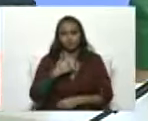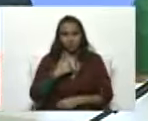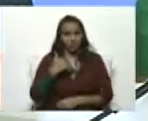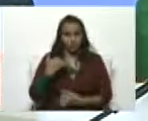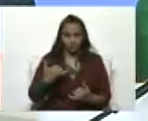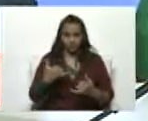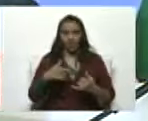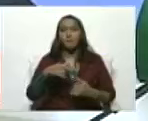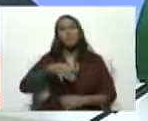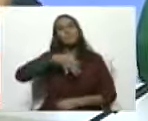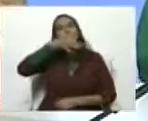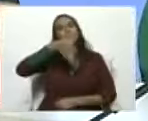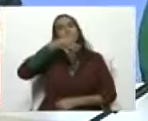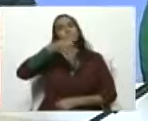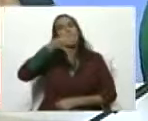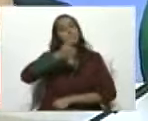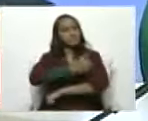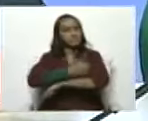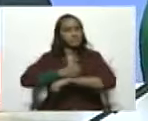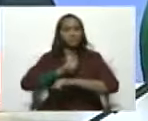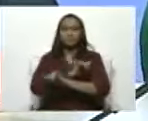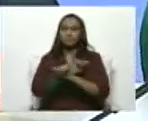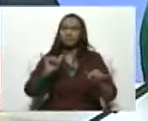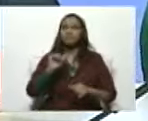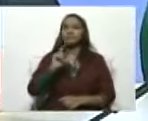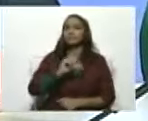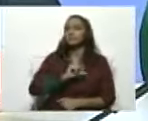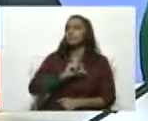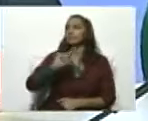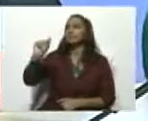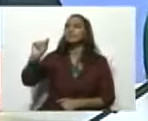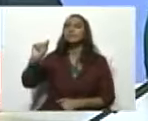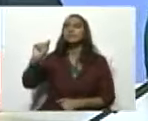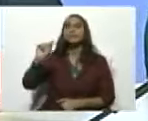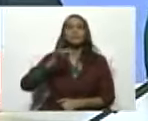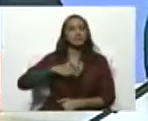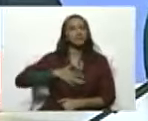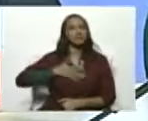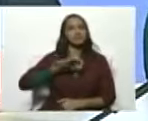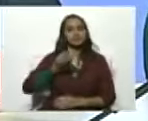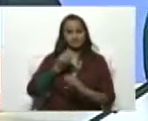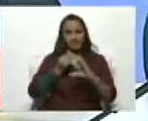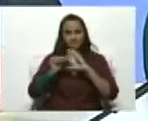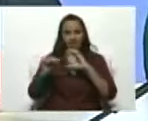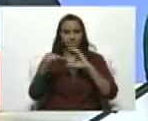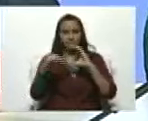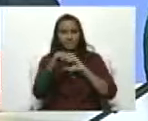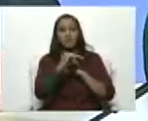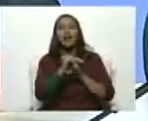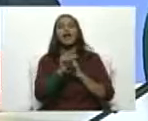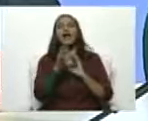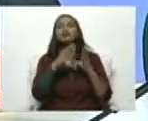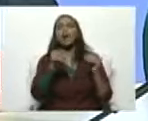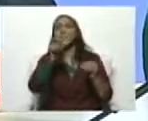ahorita y enviarle a todos los que se han registrado un